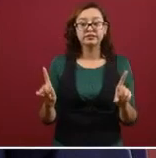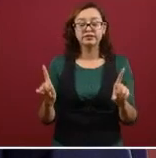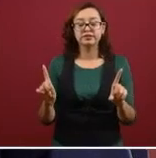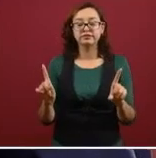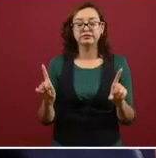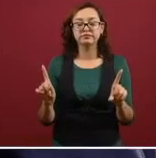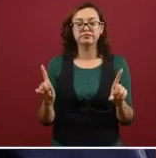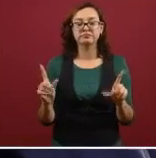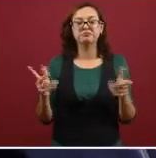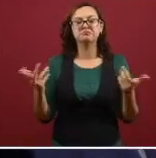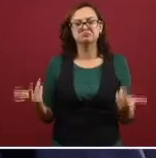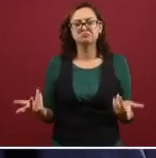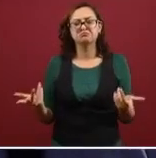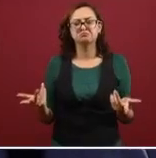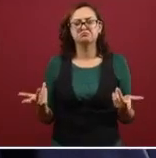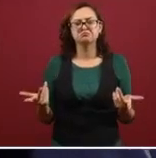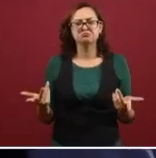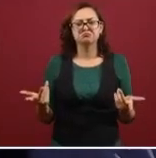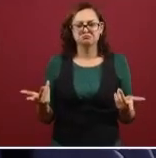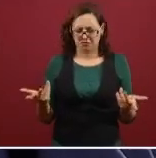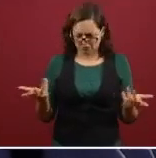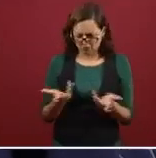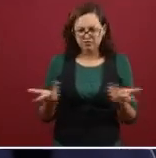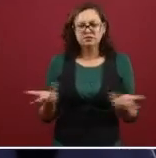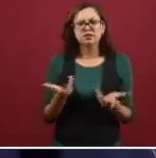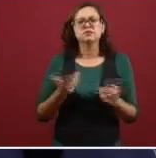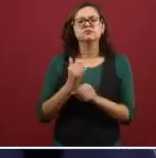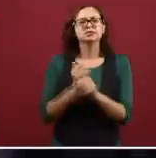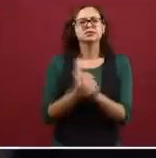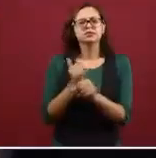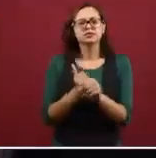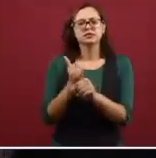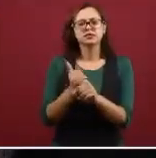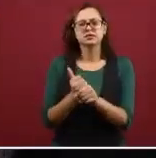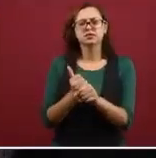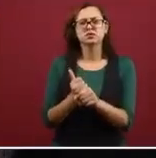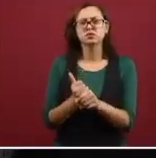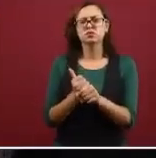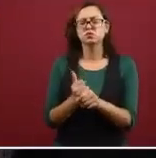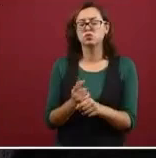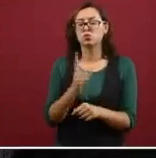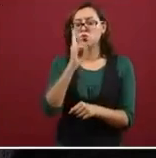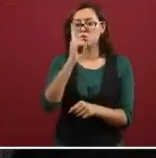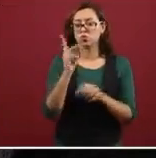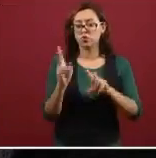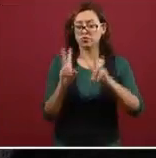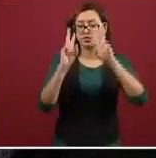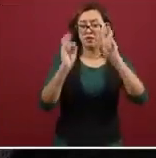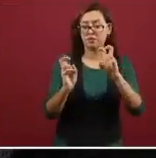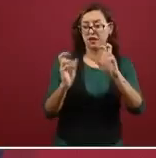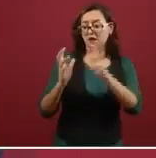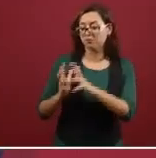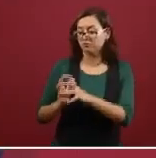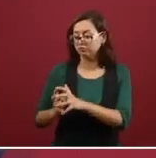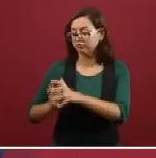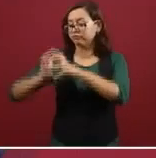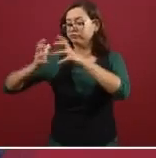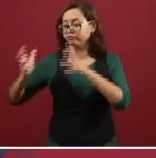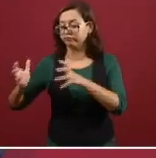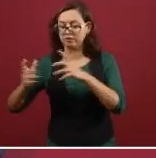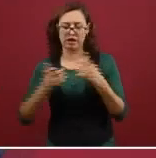incluso que podamos hacerlo nosotros, entre crecimiento y desarrollo.